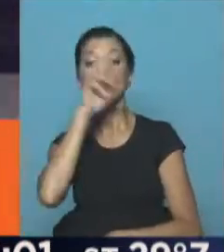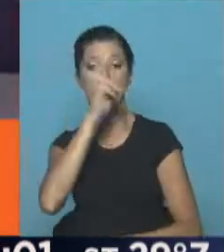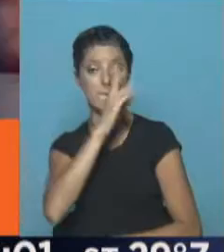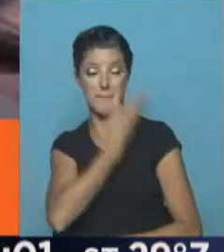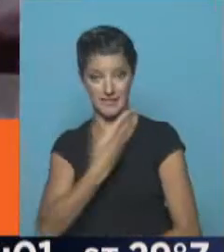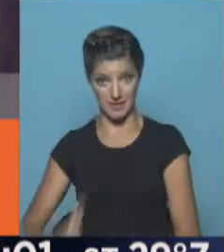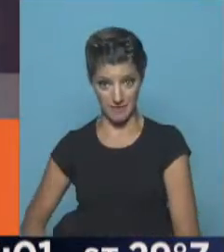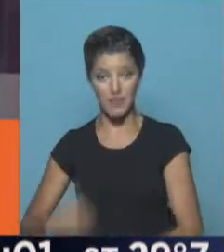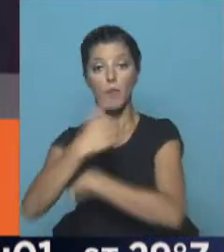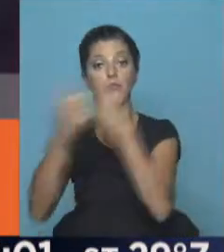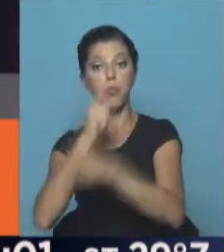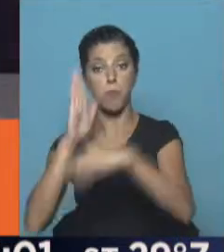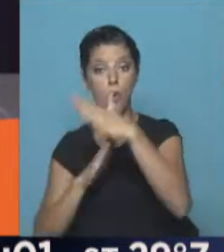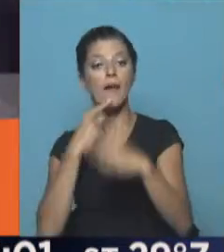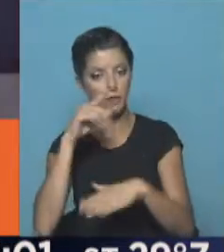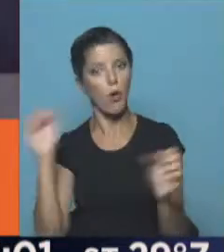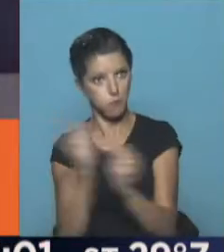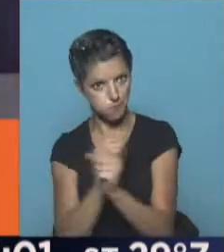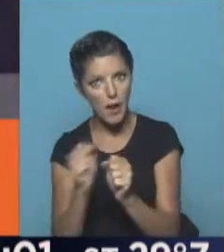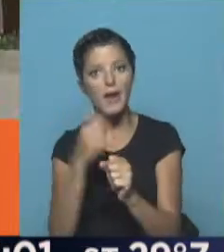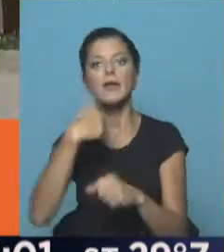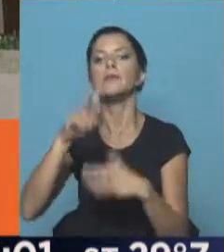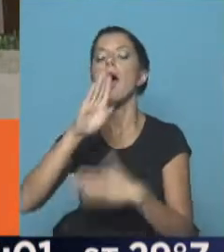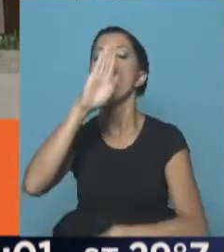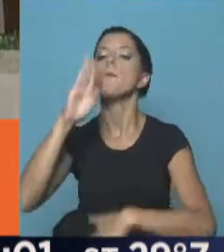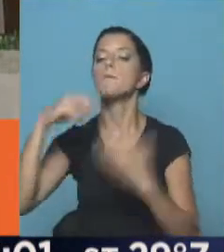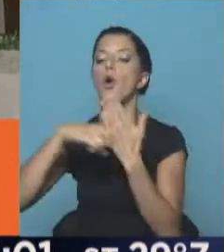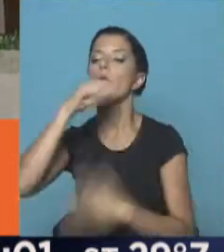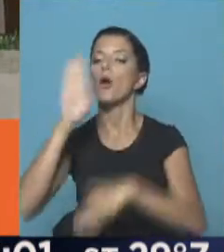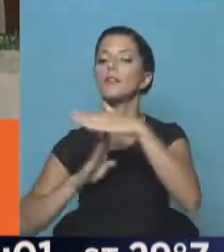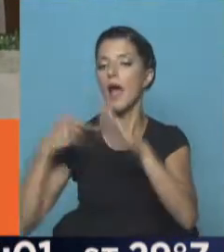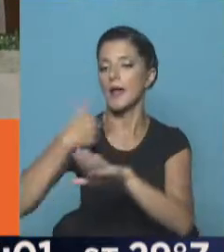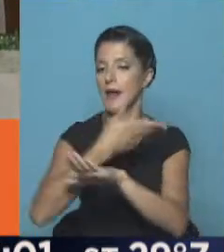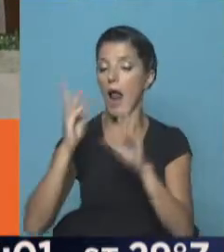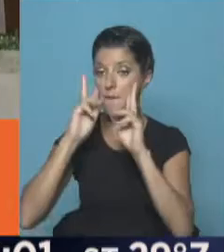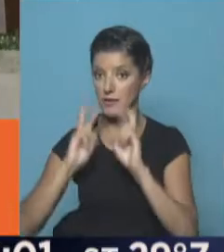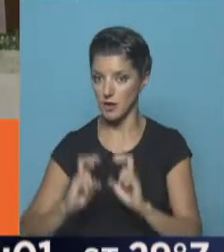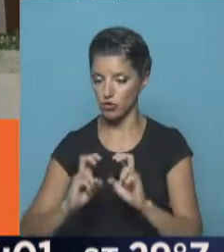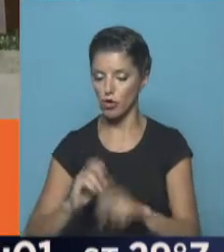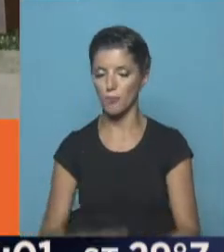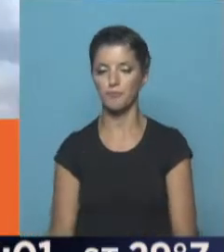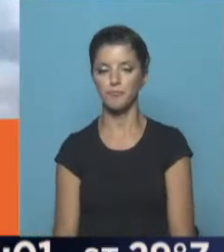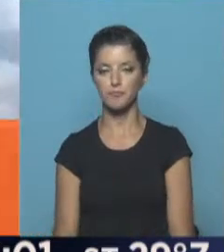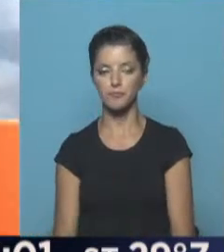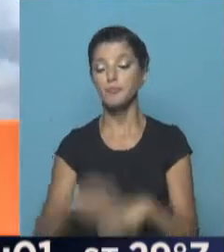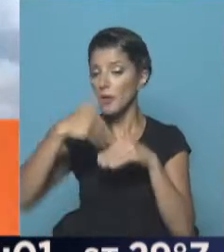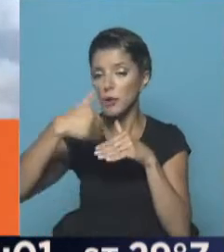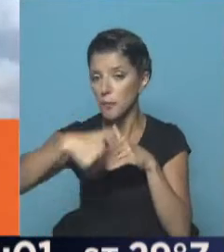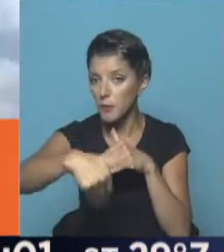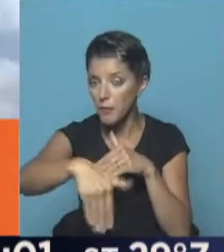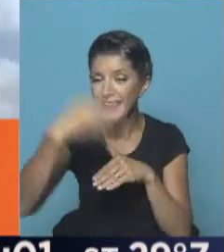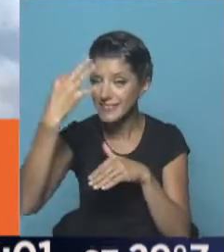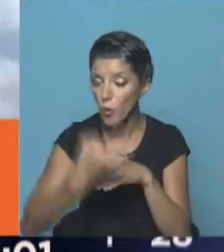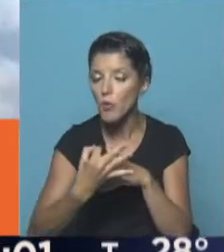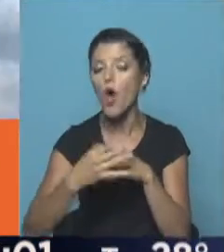les otorgó validez y las elevó a procuraduría general de la república el paso siguiente seguramente será la apertura